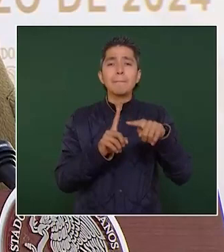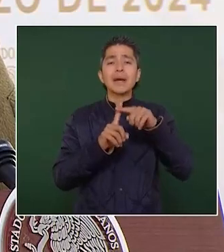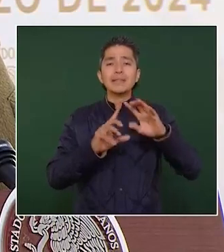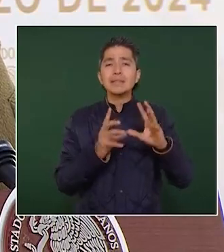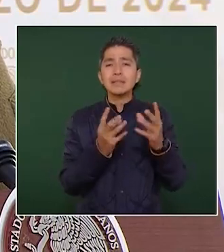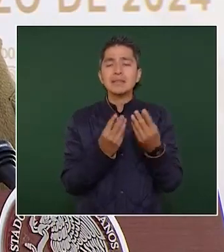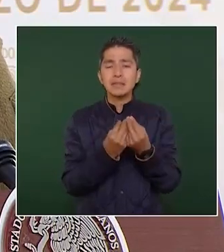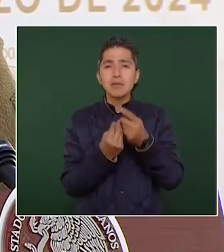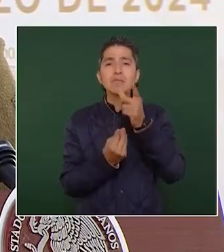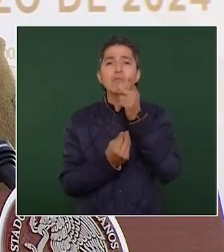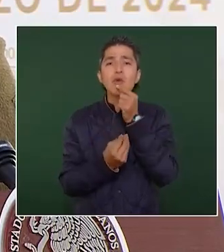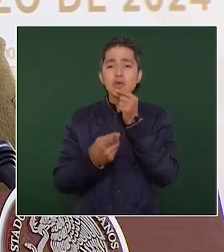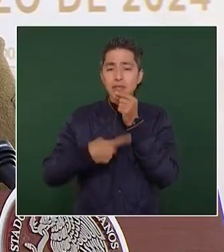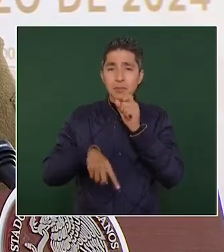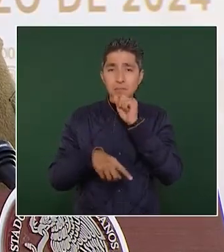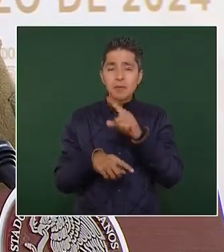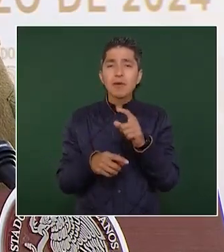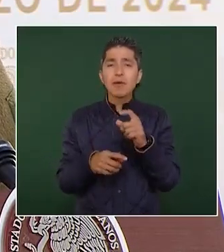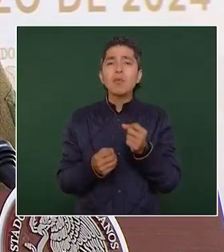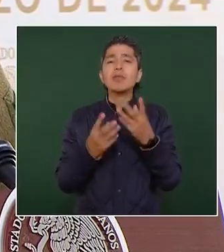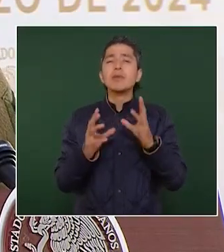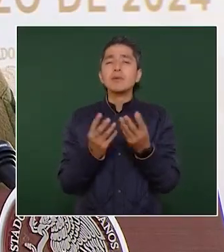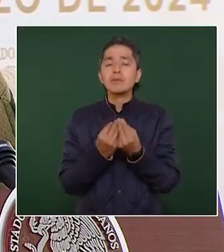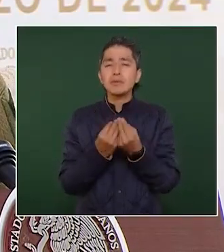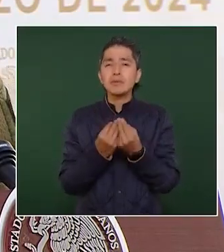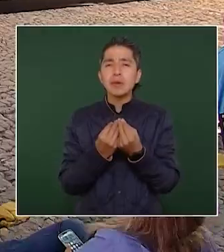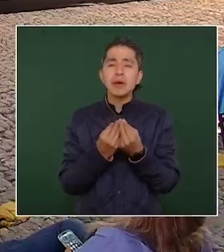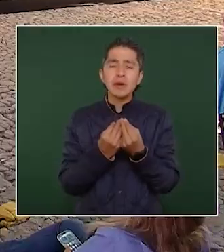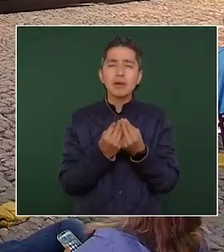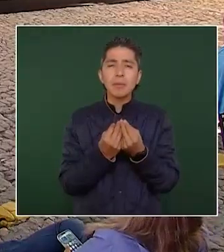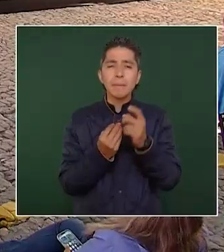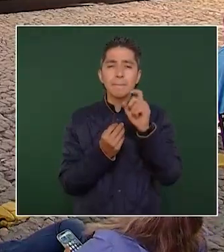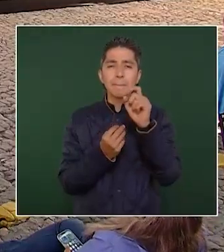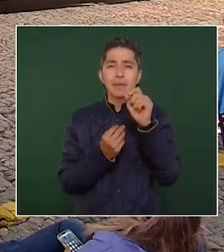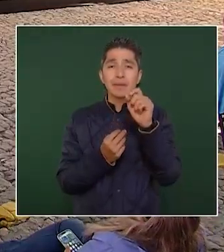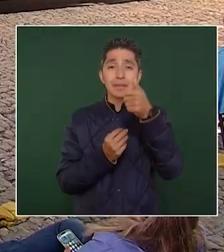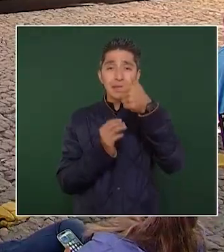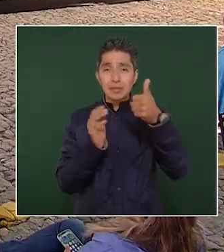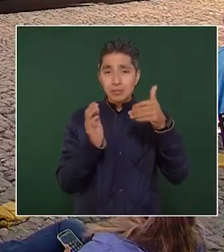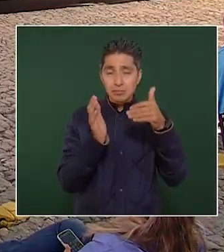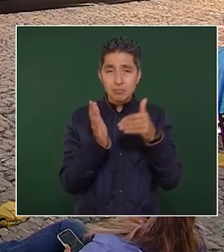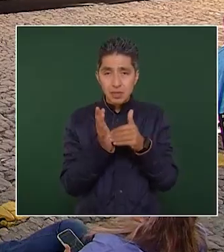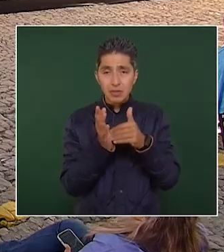las policías hacen un gran total de